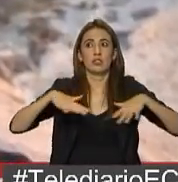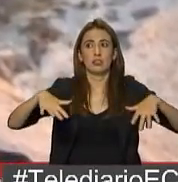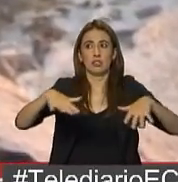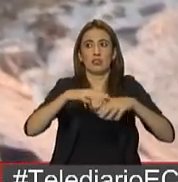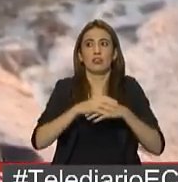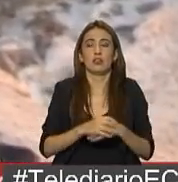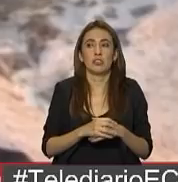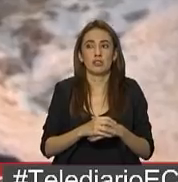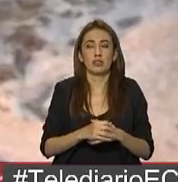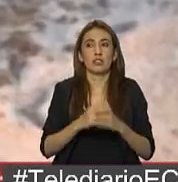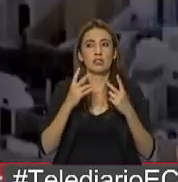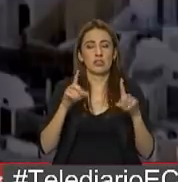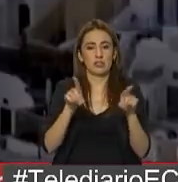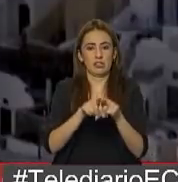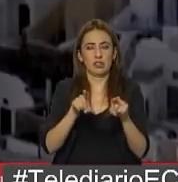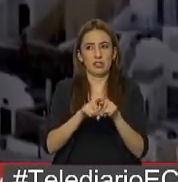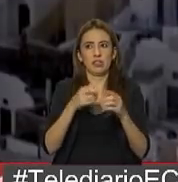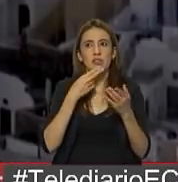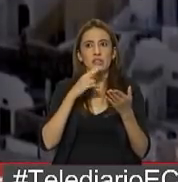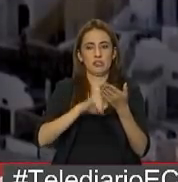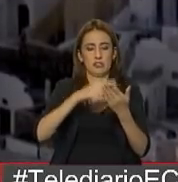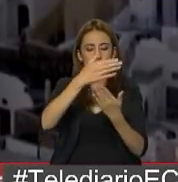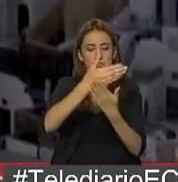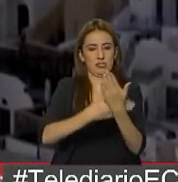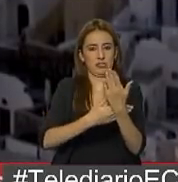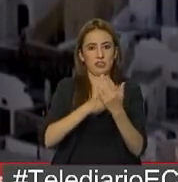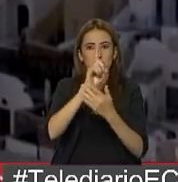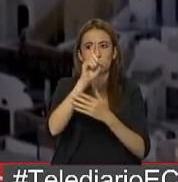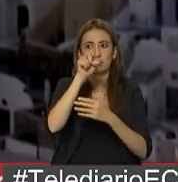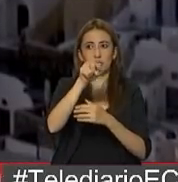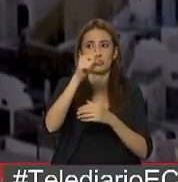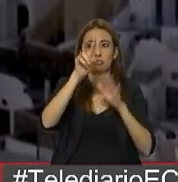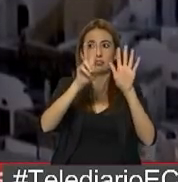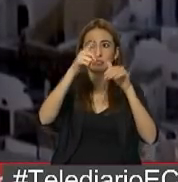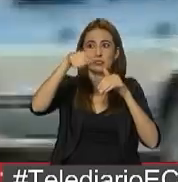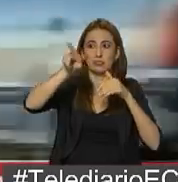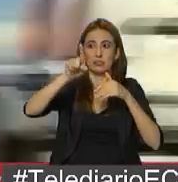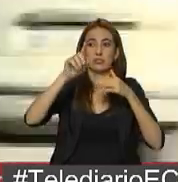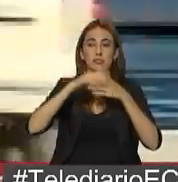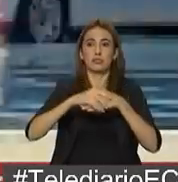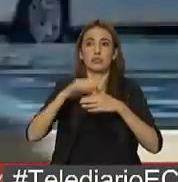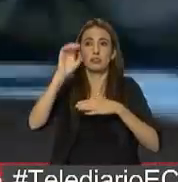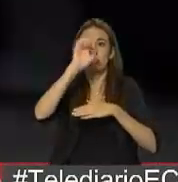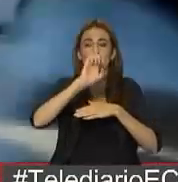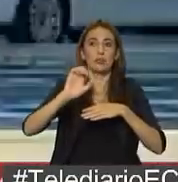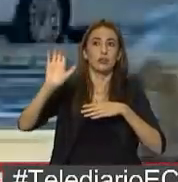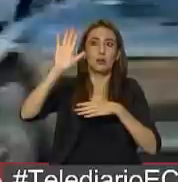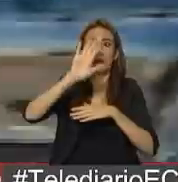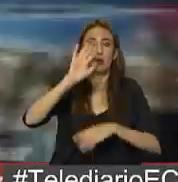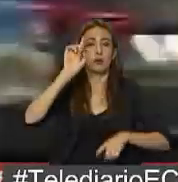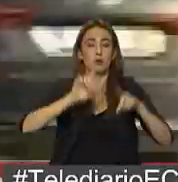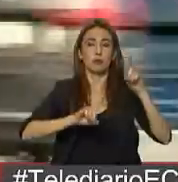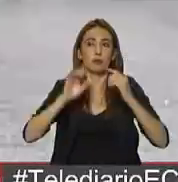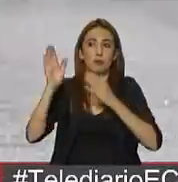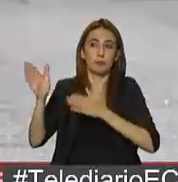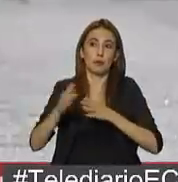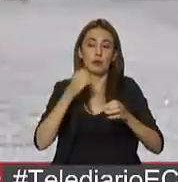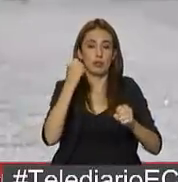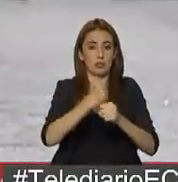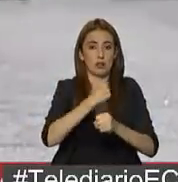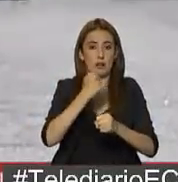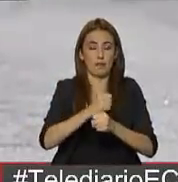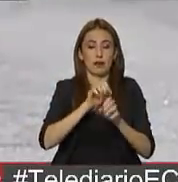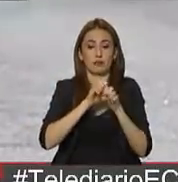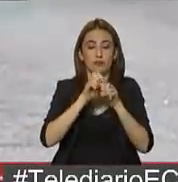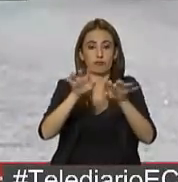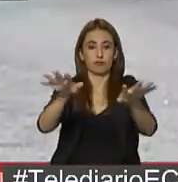El documento también indica que unos 1,7 millones de europeos se desplazan entre fronteras diariamente para trabajar.